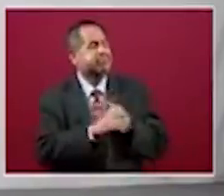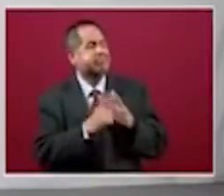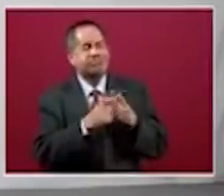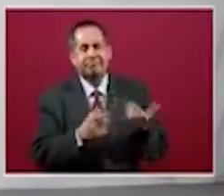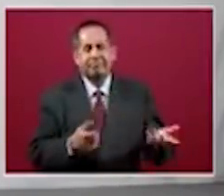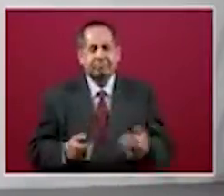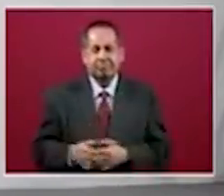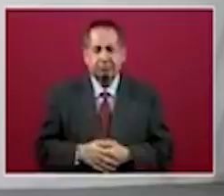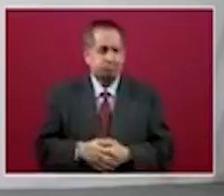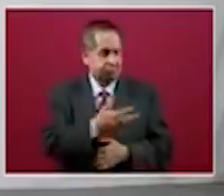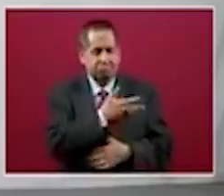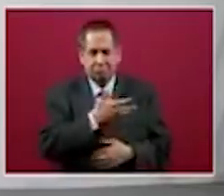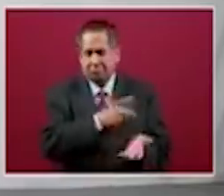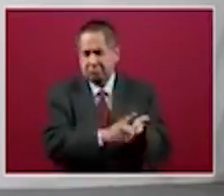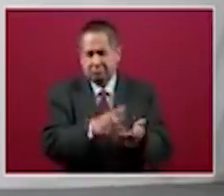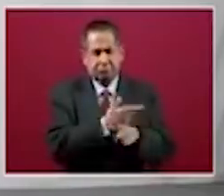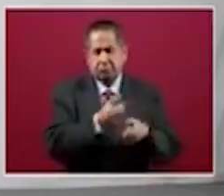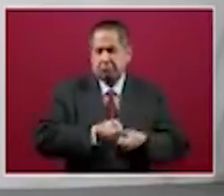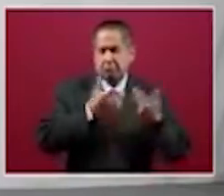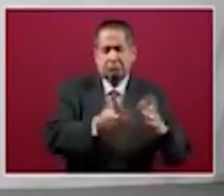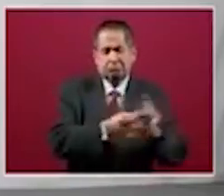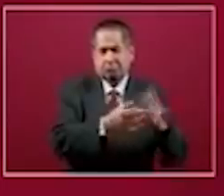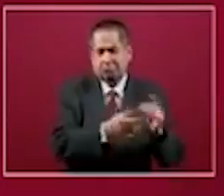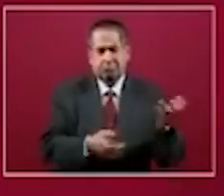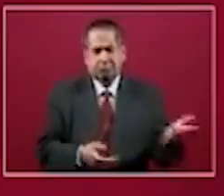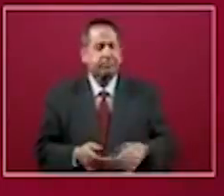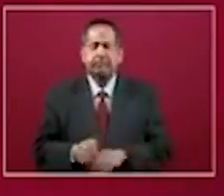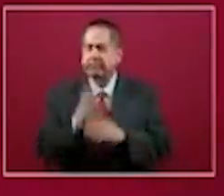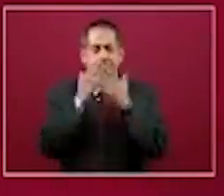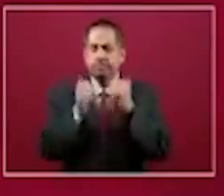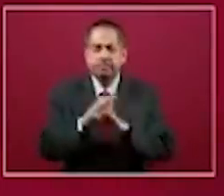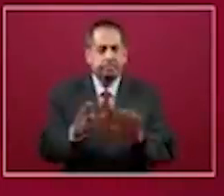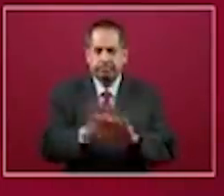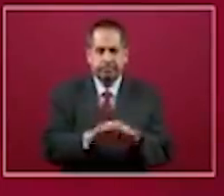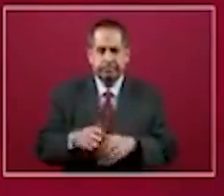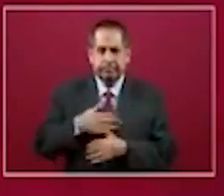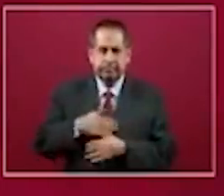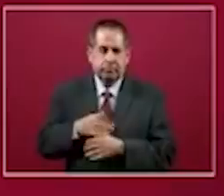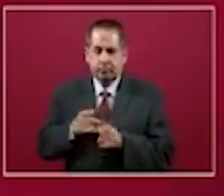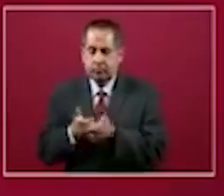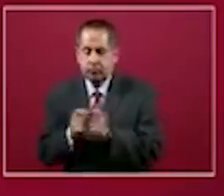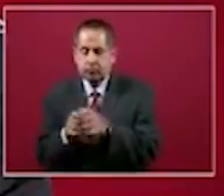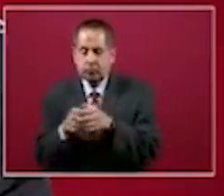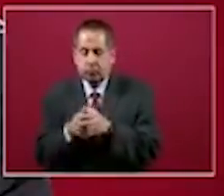con derecho y porque es legítimo. No existe eso. Nosotros no tenemos bots.